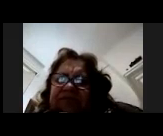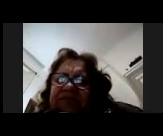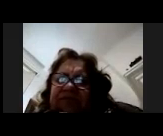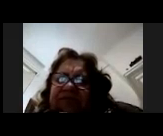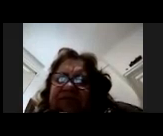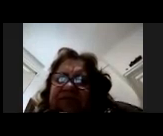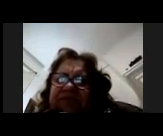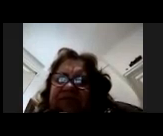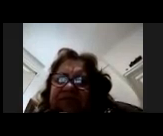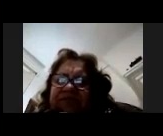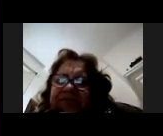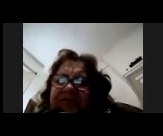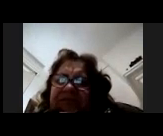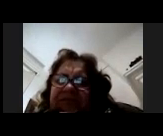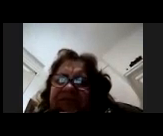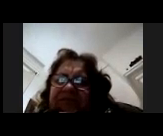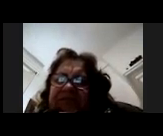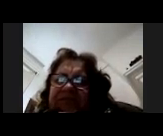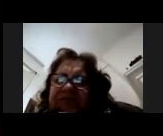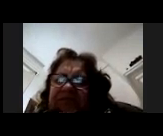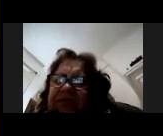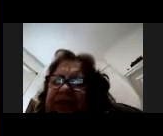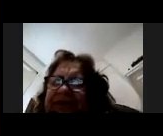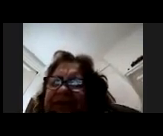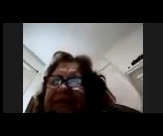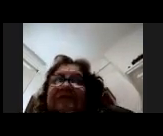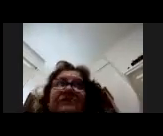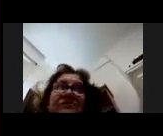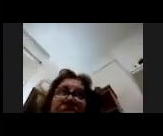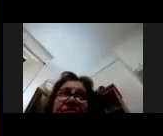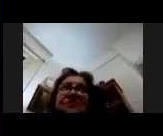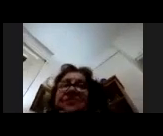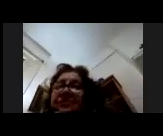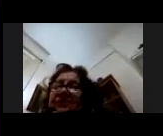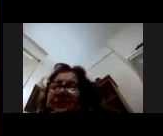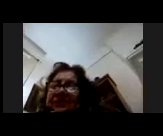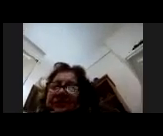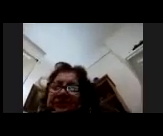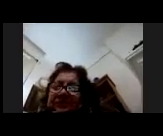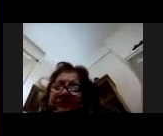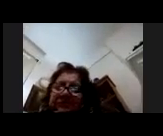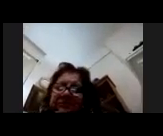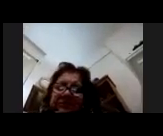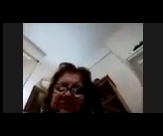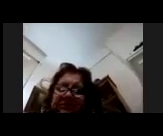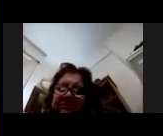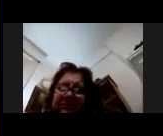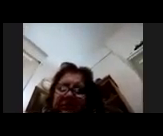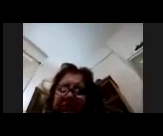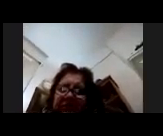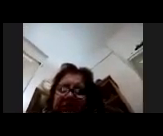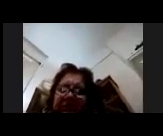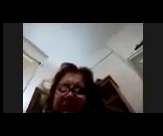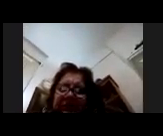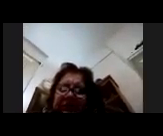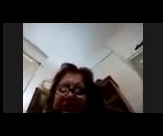Fueron presentaciones que en realidad no tenían mucho que ver con las aves, pero como fue acompañado por